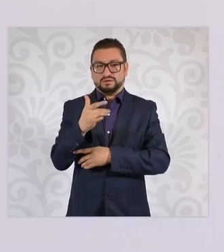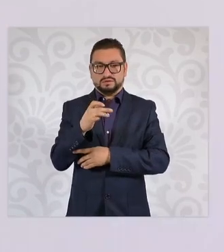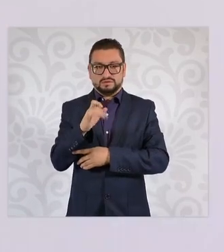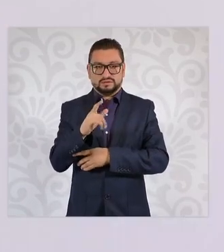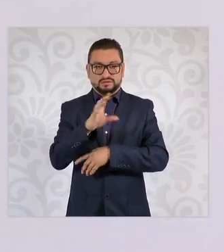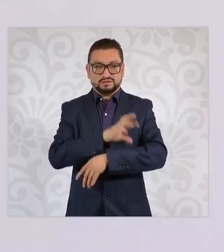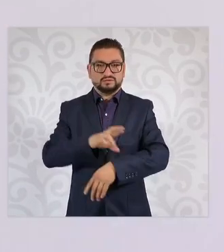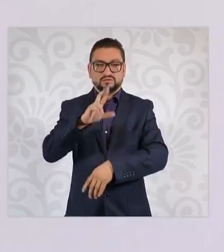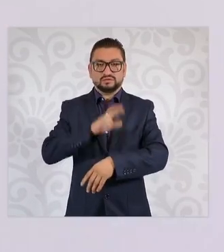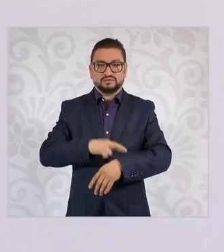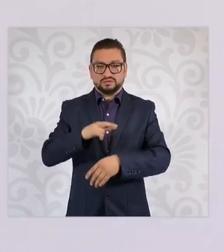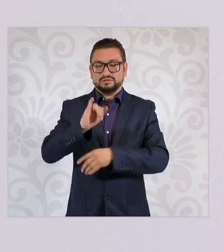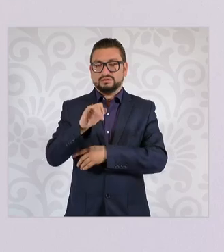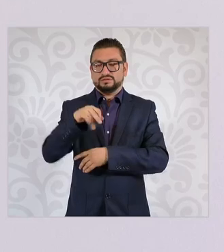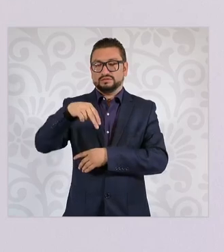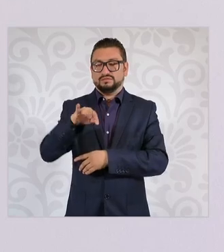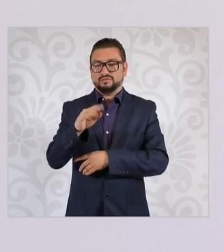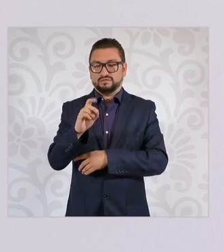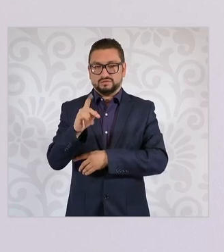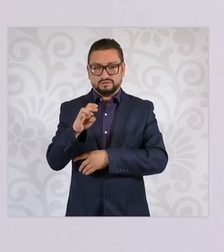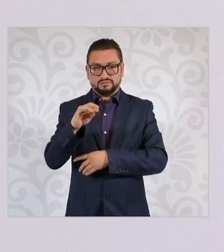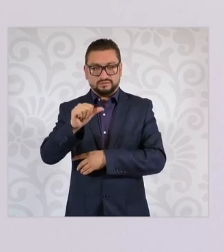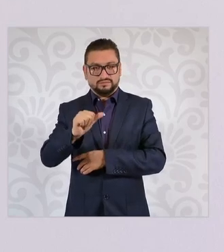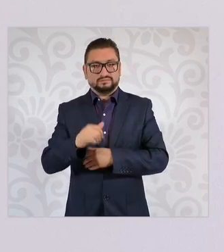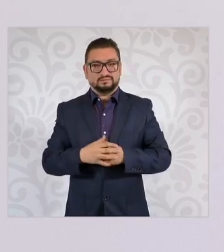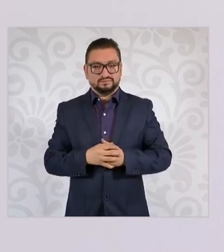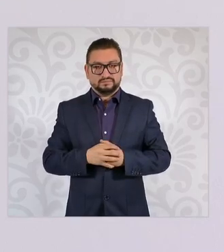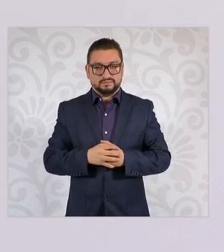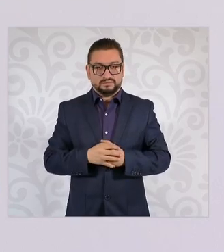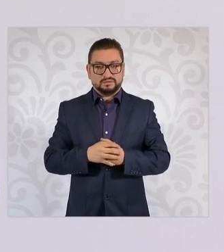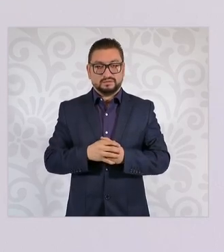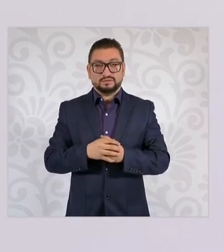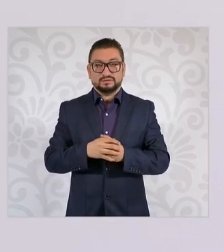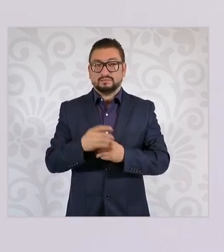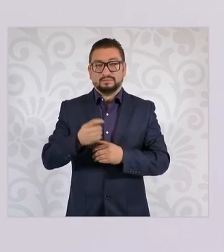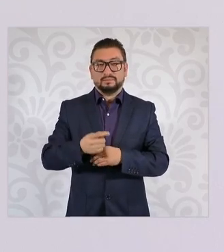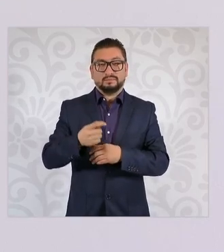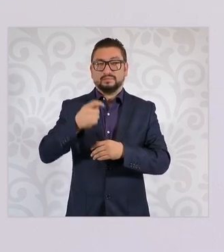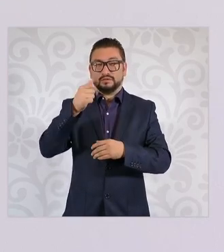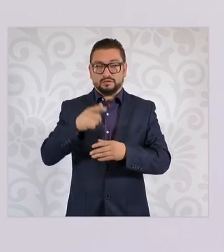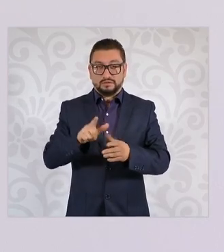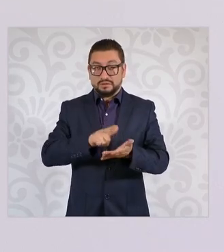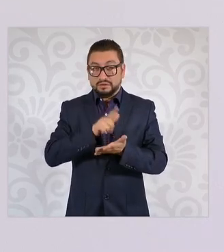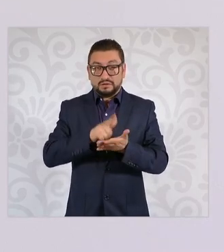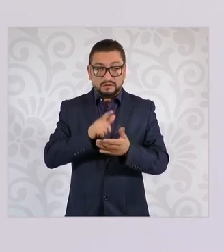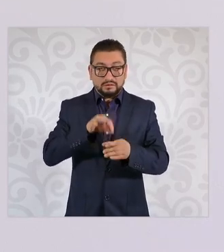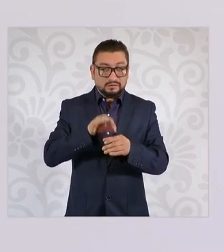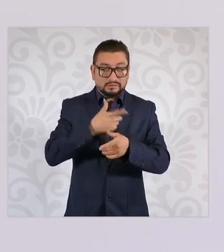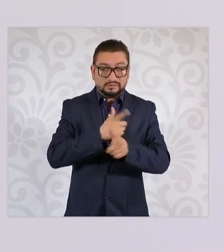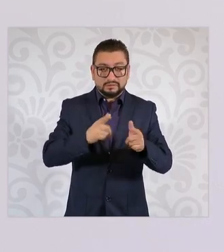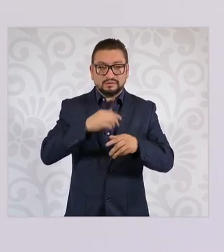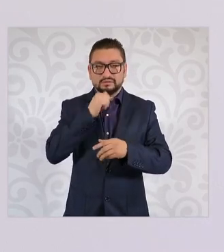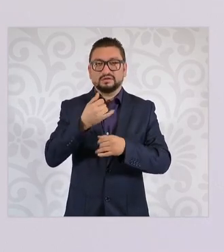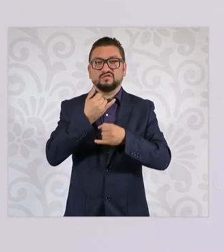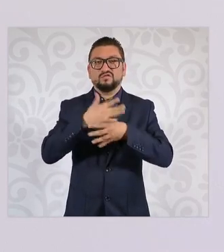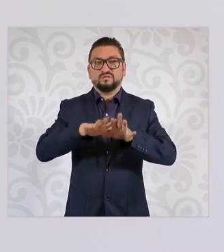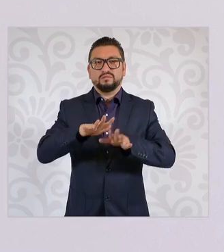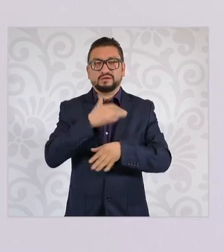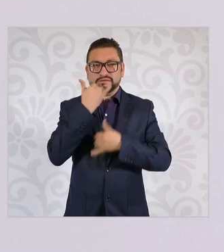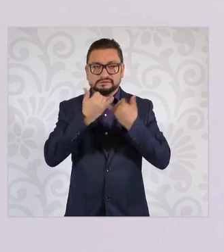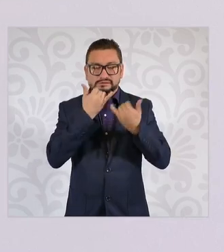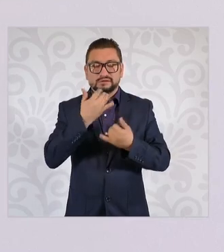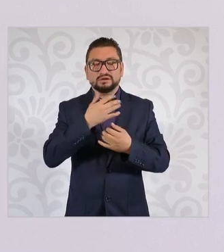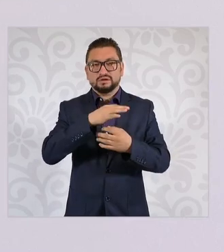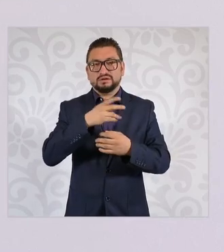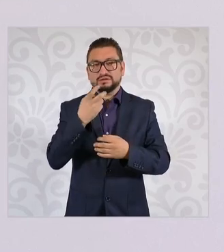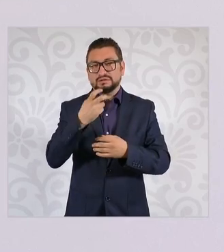coordinador de Infodemia. La principal amenaza a la democracia en la era moderna es la desinformación y su